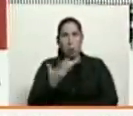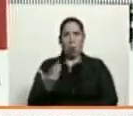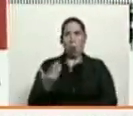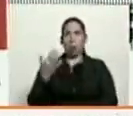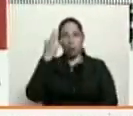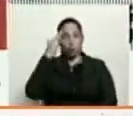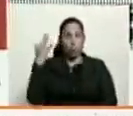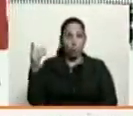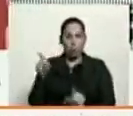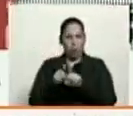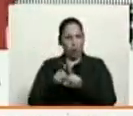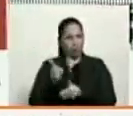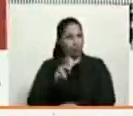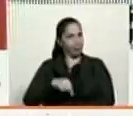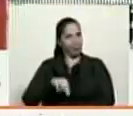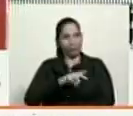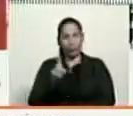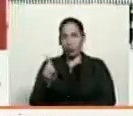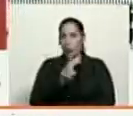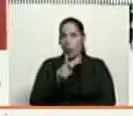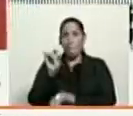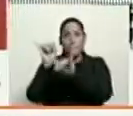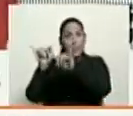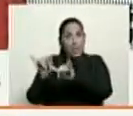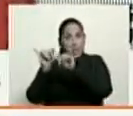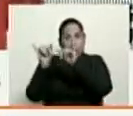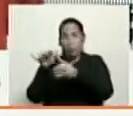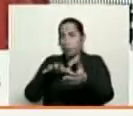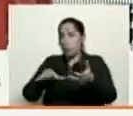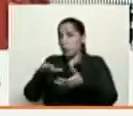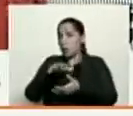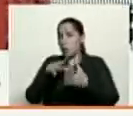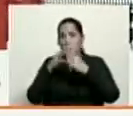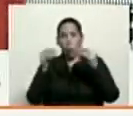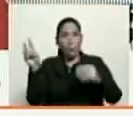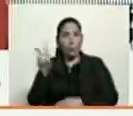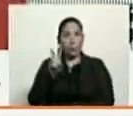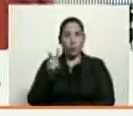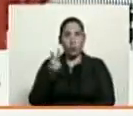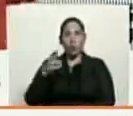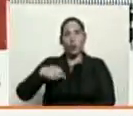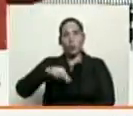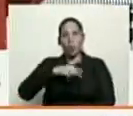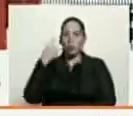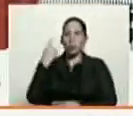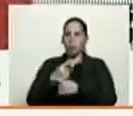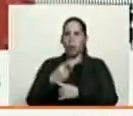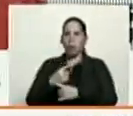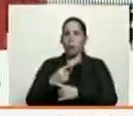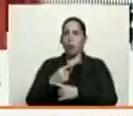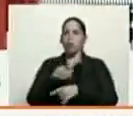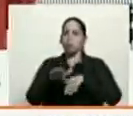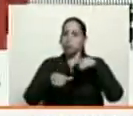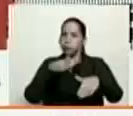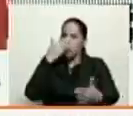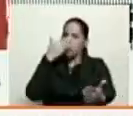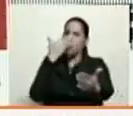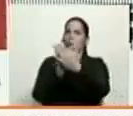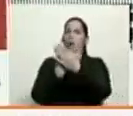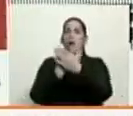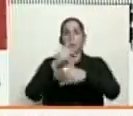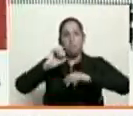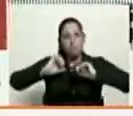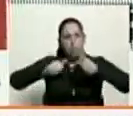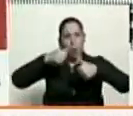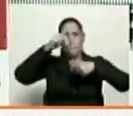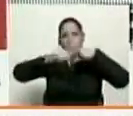por hobby. Estamos en la misma situación de todos los venezolanos, pero nos parece que debemos dar un paso al frente y comenzar a producir y generar